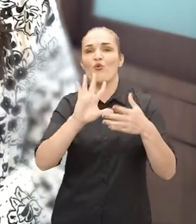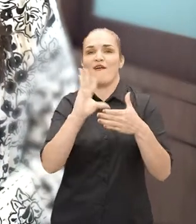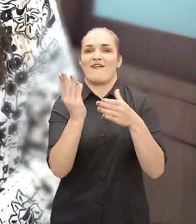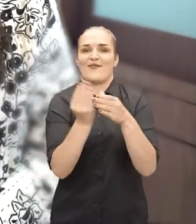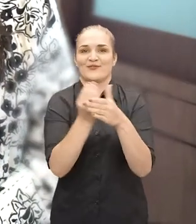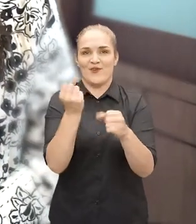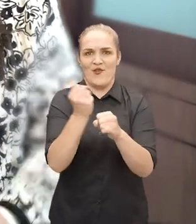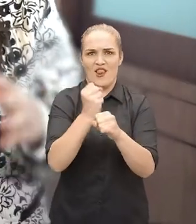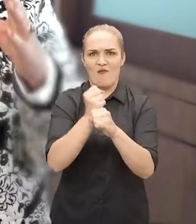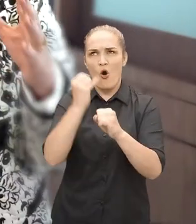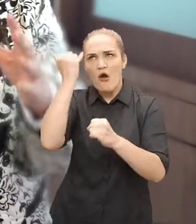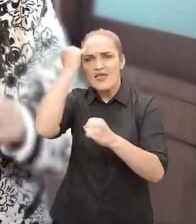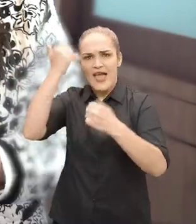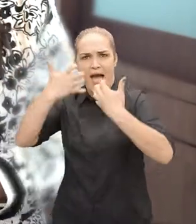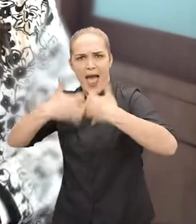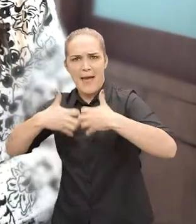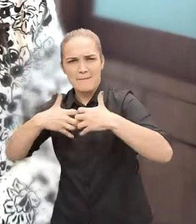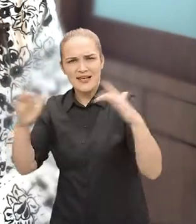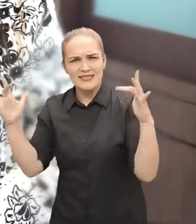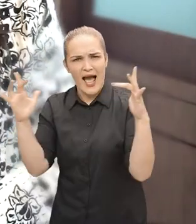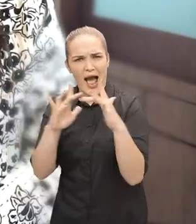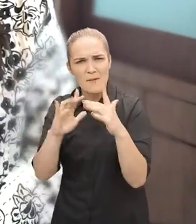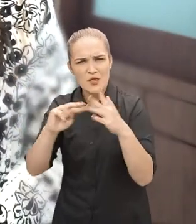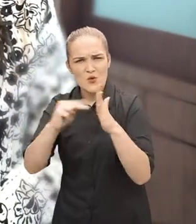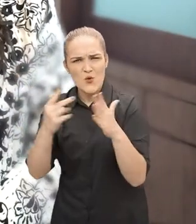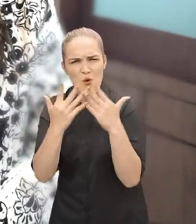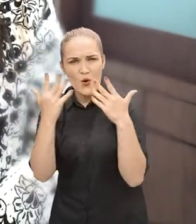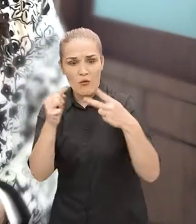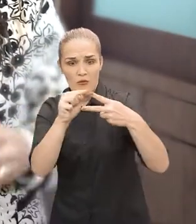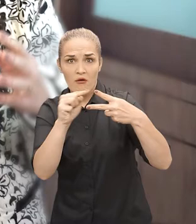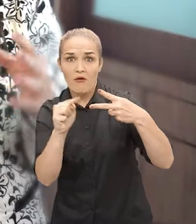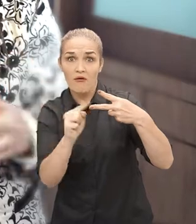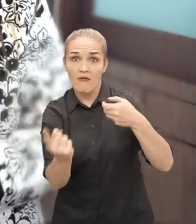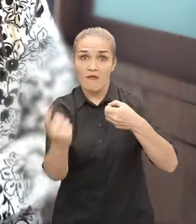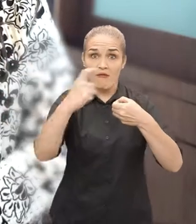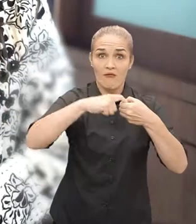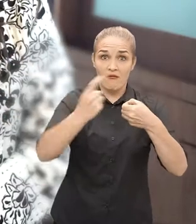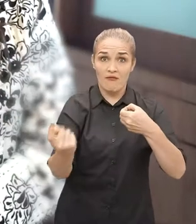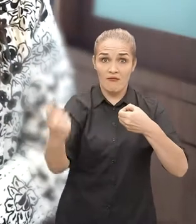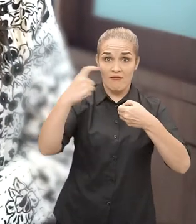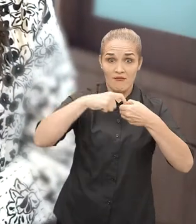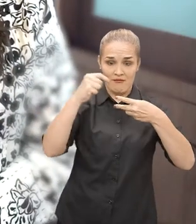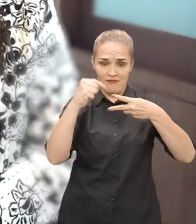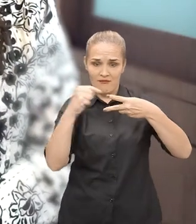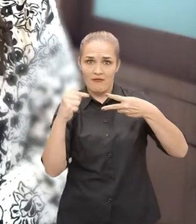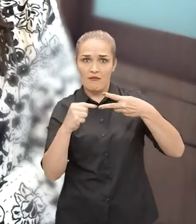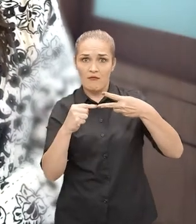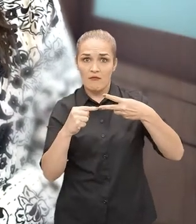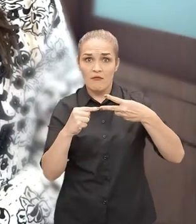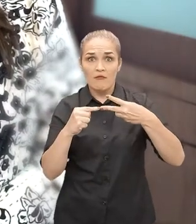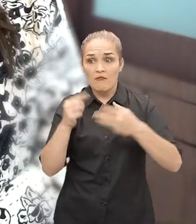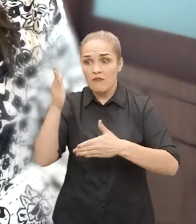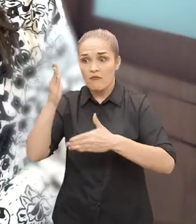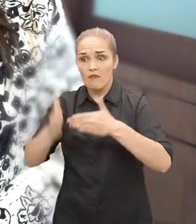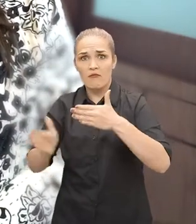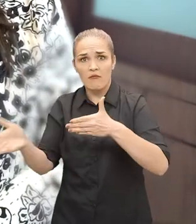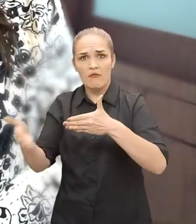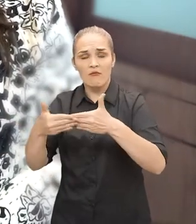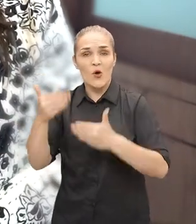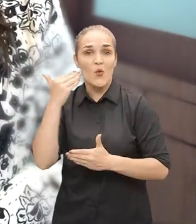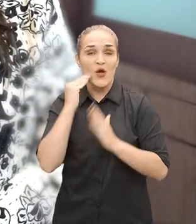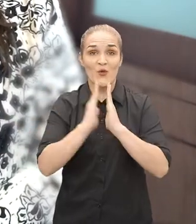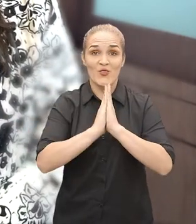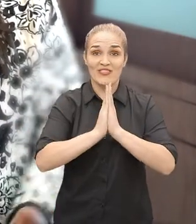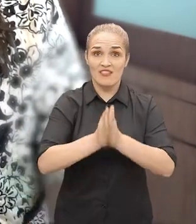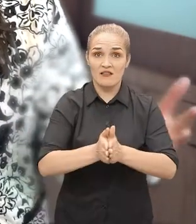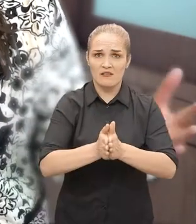de emprendimiento a partir de herramientas digitales. Pueden inscribirse en esta formación hasta el mes